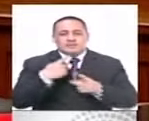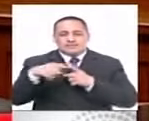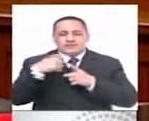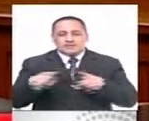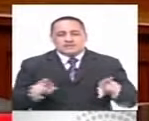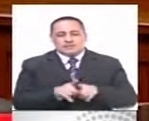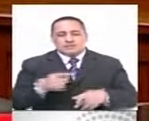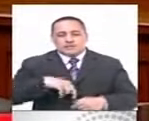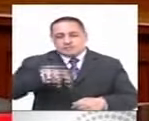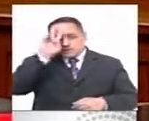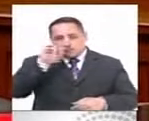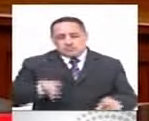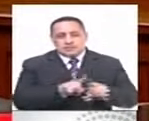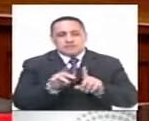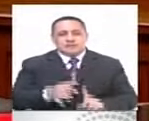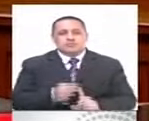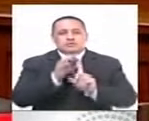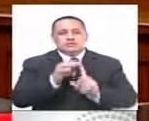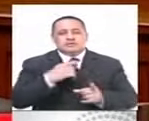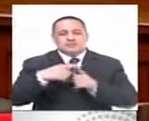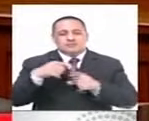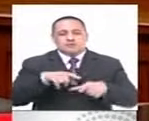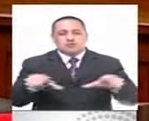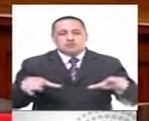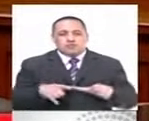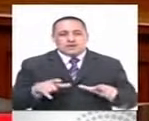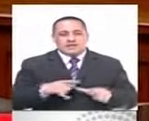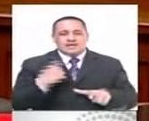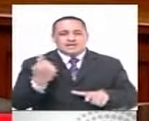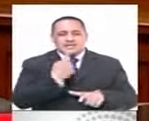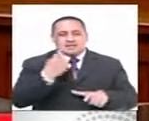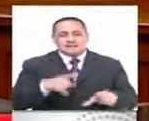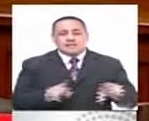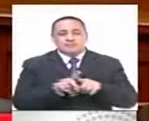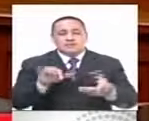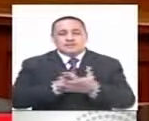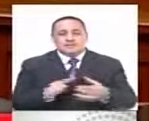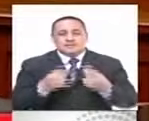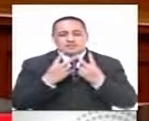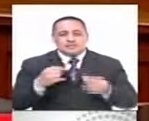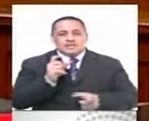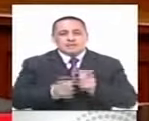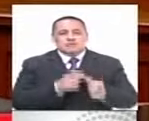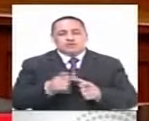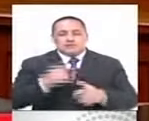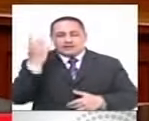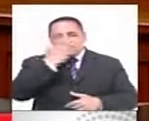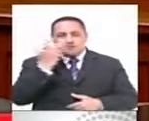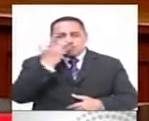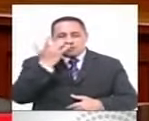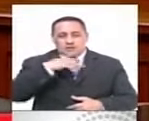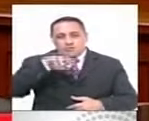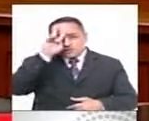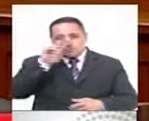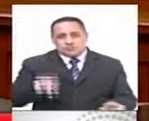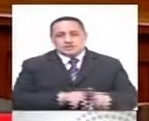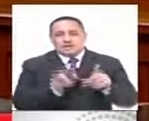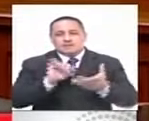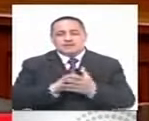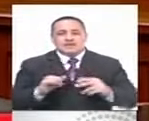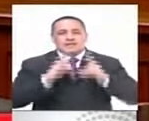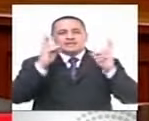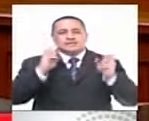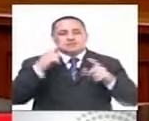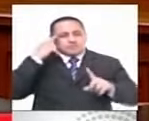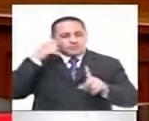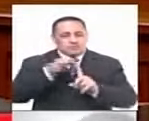del país, prioritariamente de los pueblos indígenas u originarios y del pueblo afroperuano. Ello en el marco de